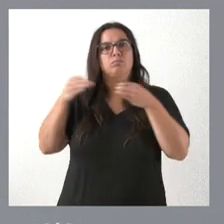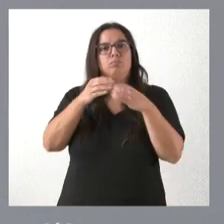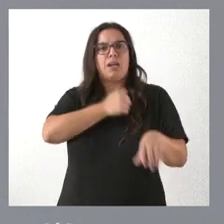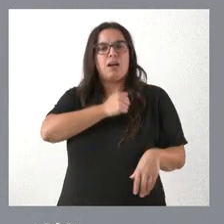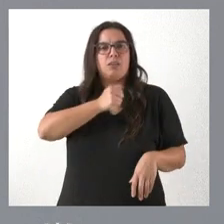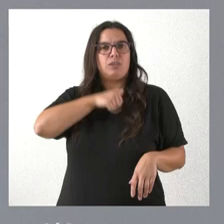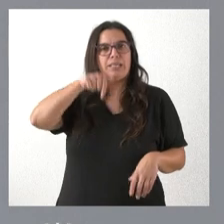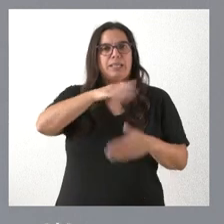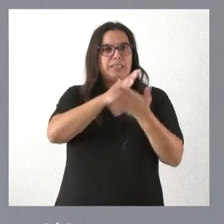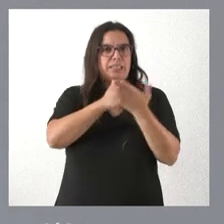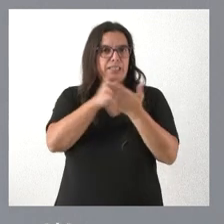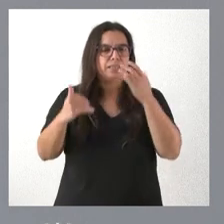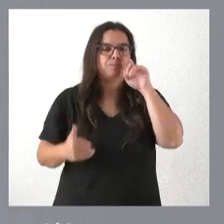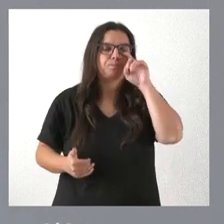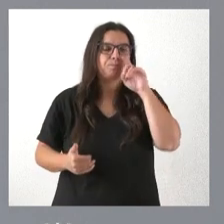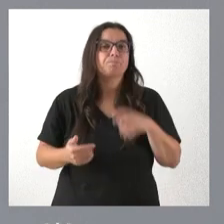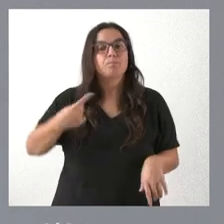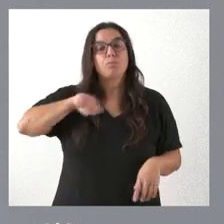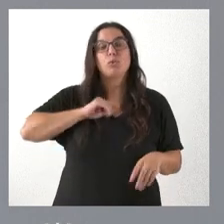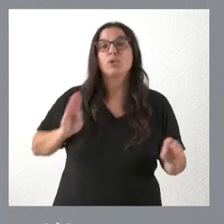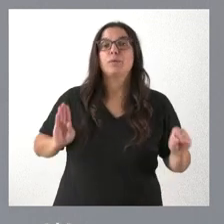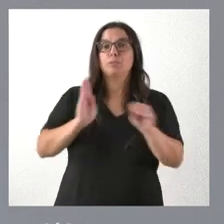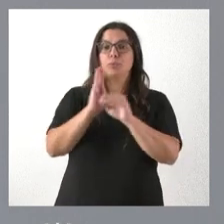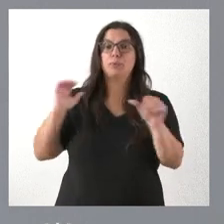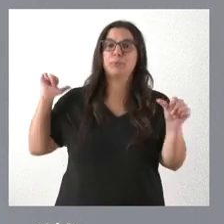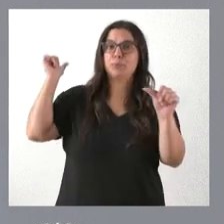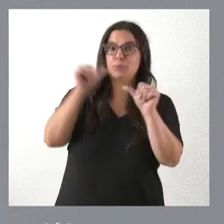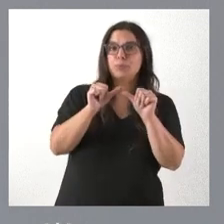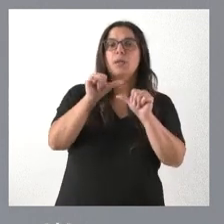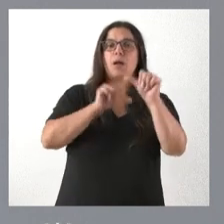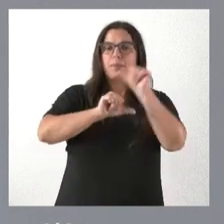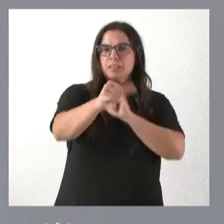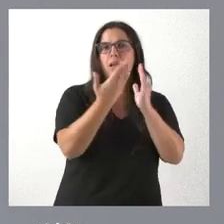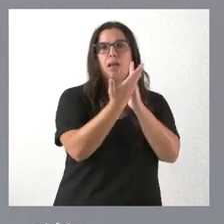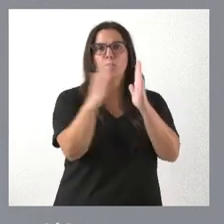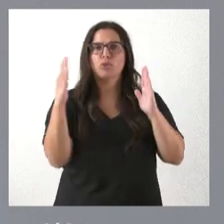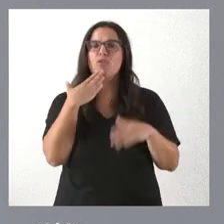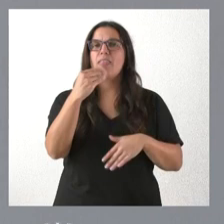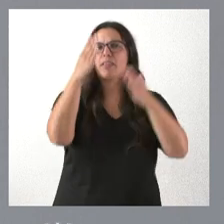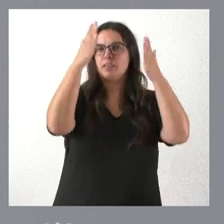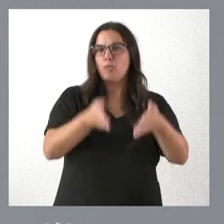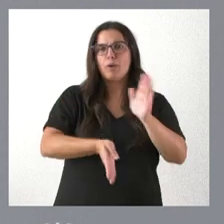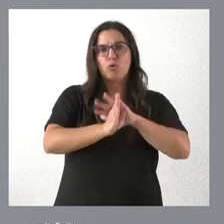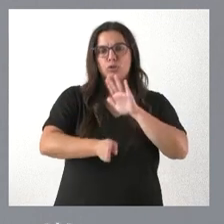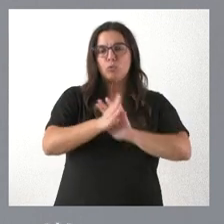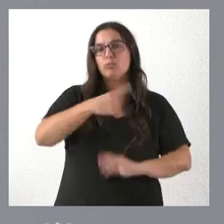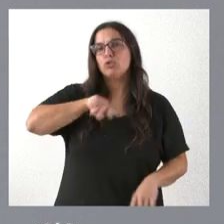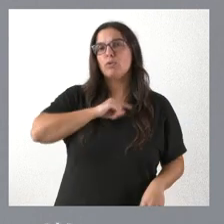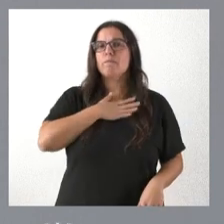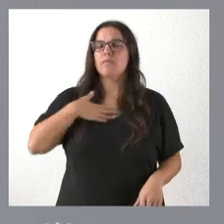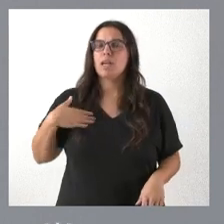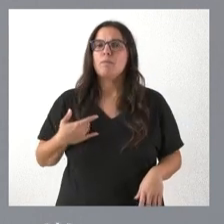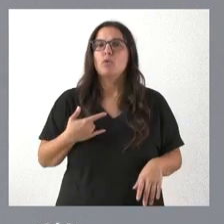en Castilla y león Nosotros hemos financiado Las edades del hombre lo vamos a seguir financiando nuestra idea es desarrollar nuevas